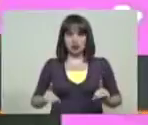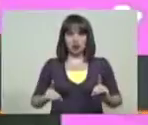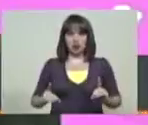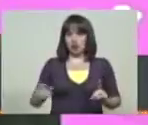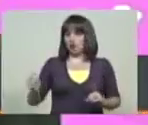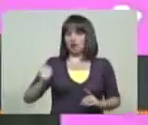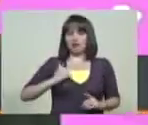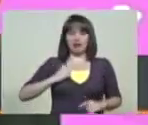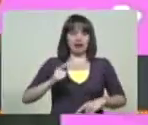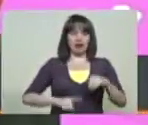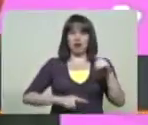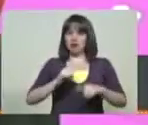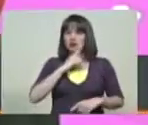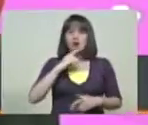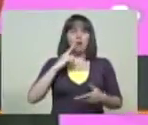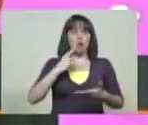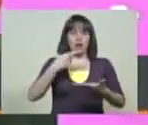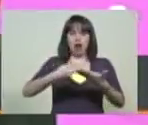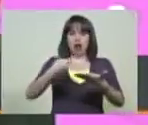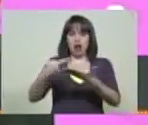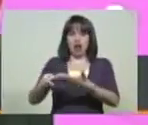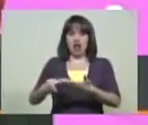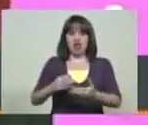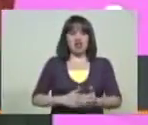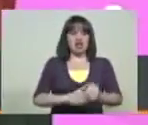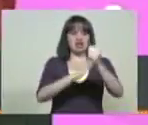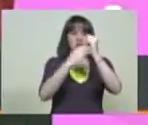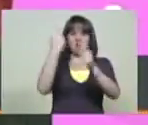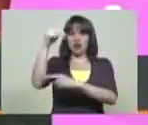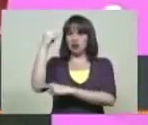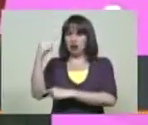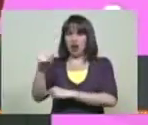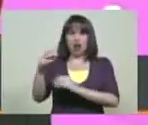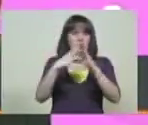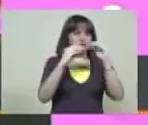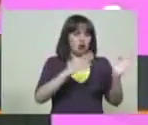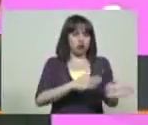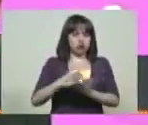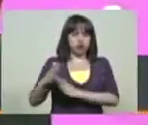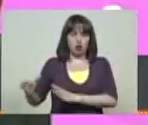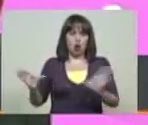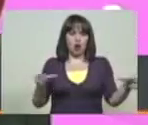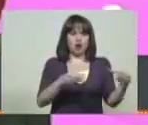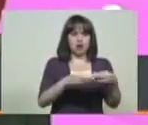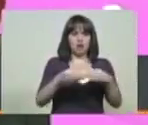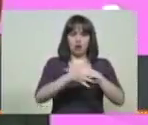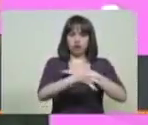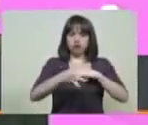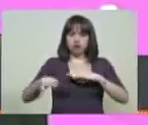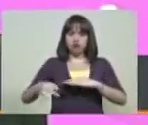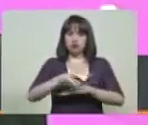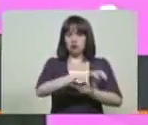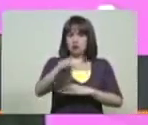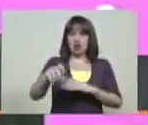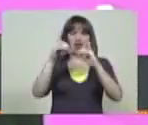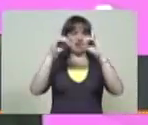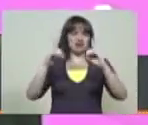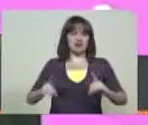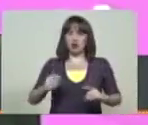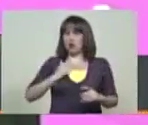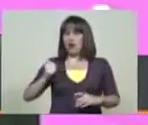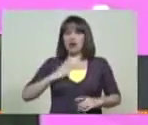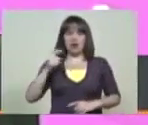de nombrar la dirección nacional toda la estructura equipos estadales las decisiones para enfrentar